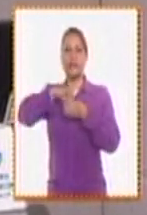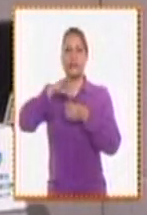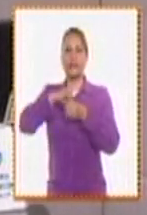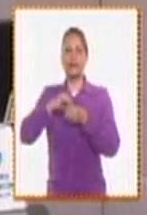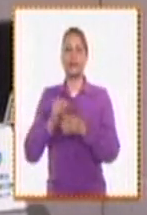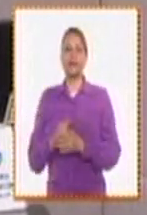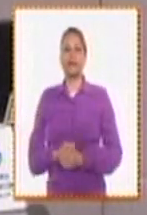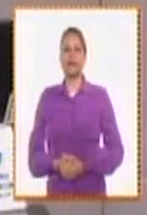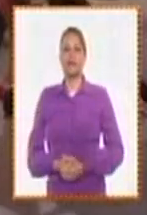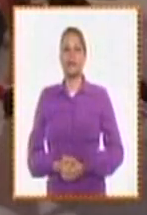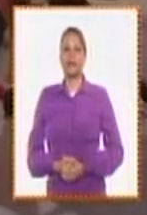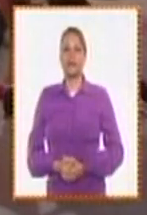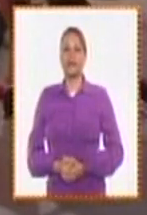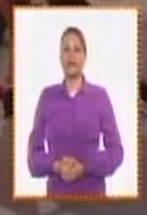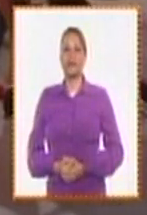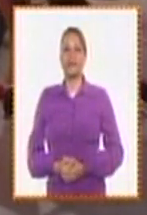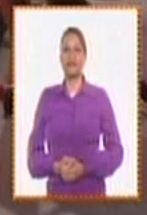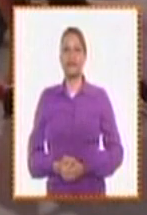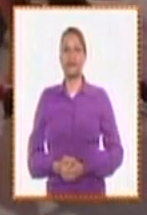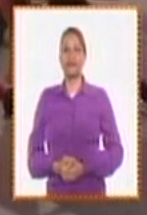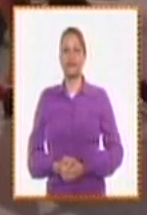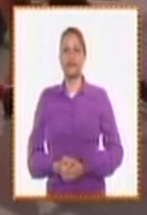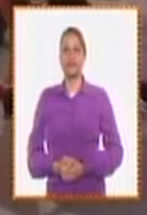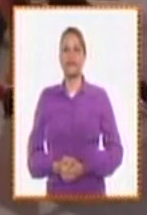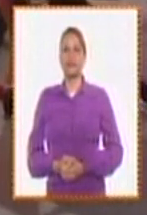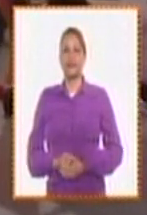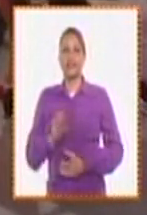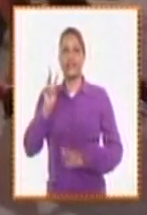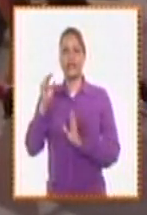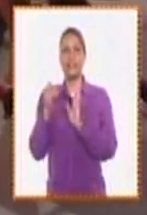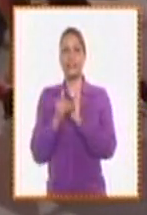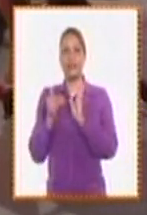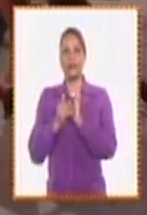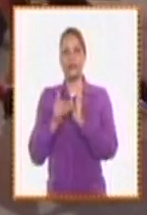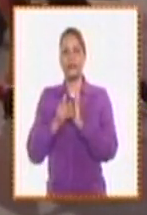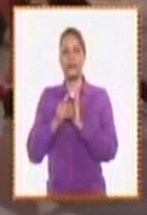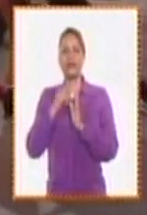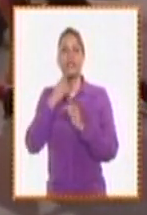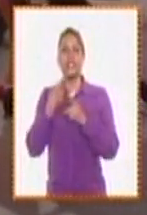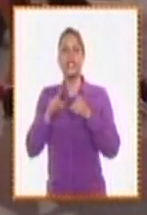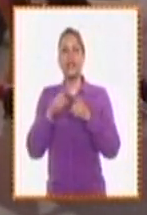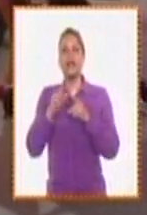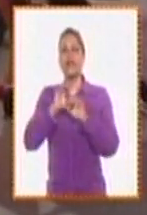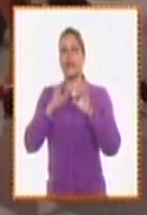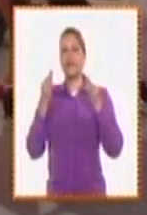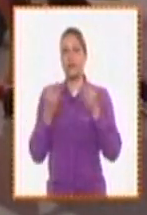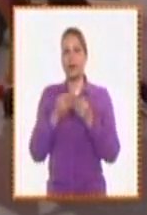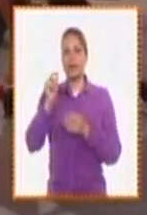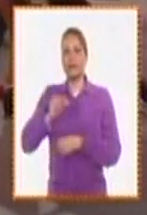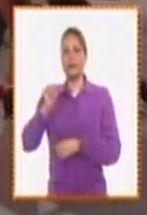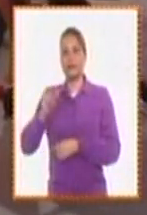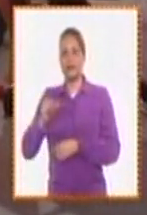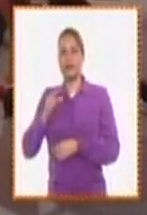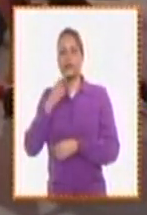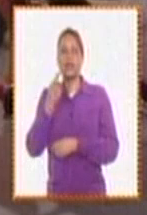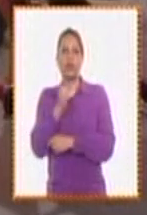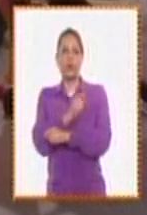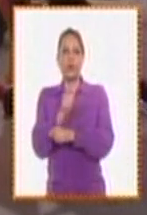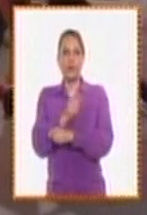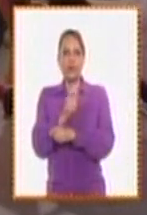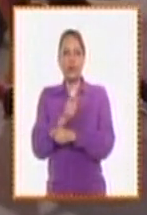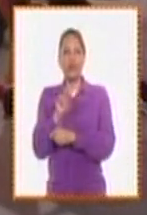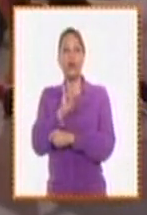Nosotros desarrollamos una investigación que con más de 3.000 instrumentos que aplicamos a familias, docentes, estudiantes,